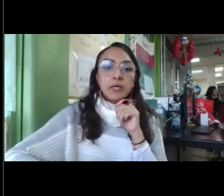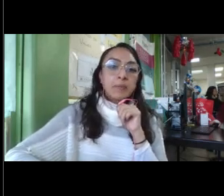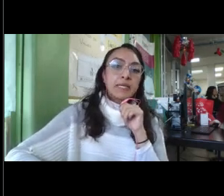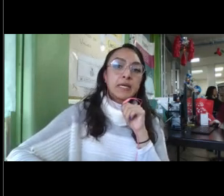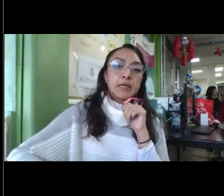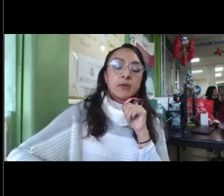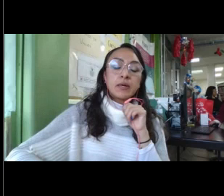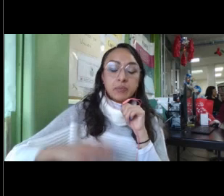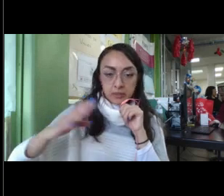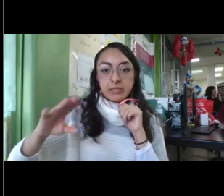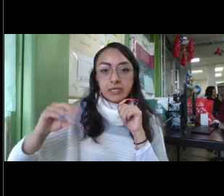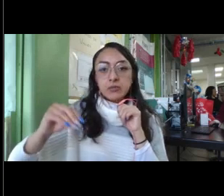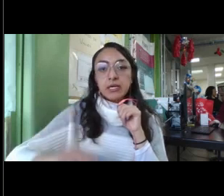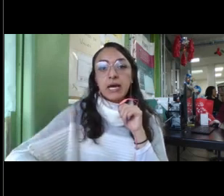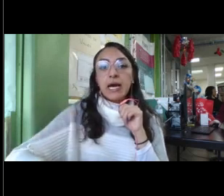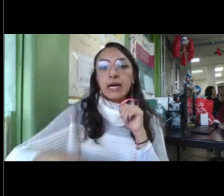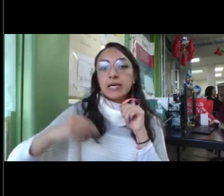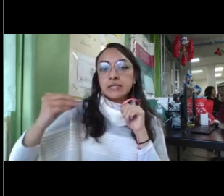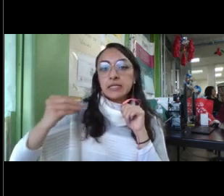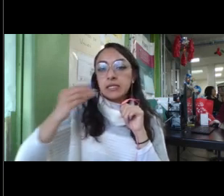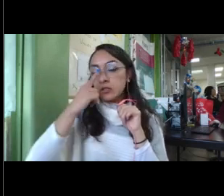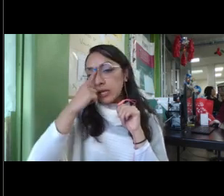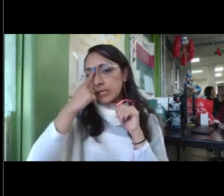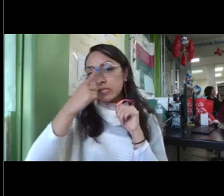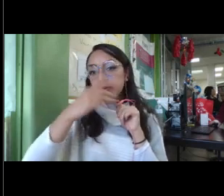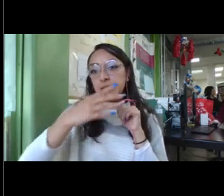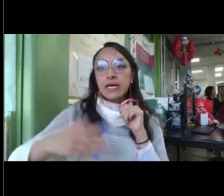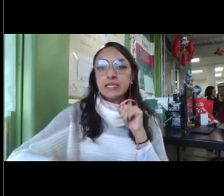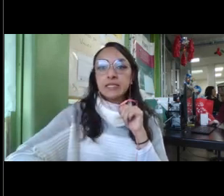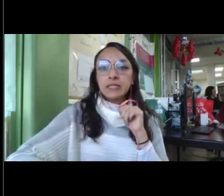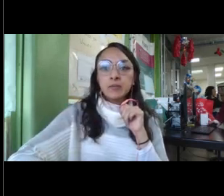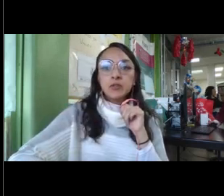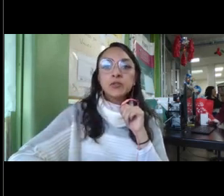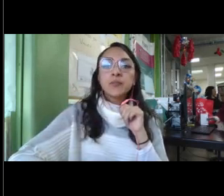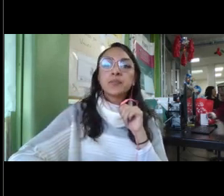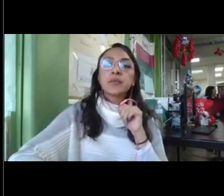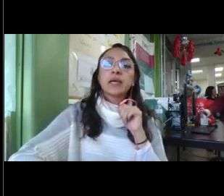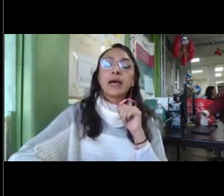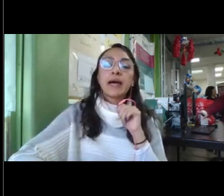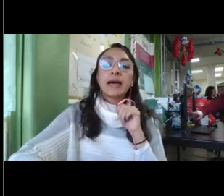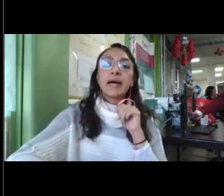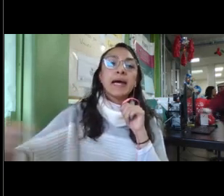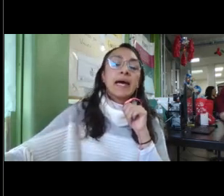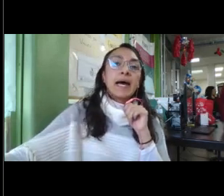¿Cómo se puede aprender lengua? Bueno, decíamos acá tienen todas las ventajas que tenemos.